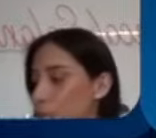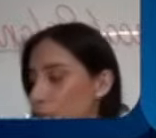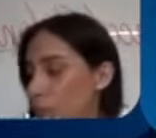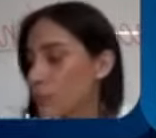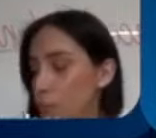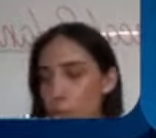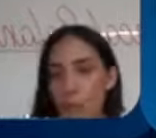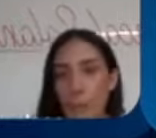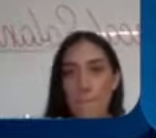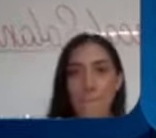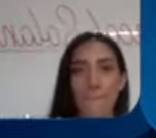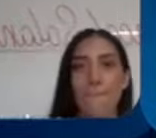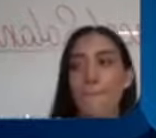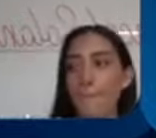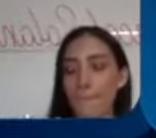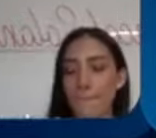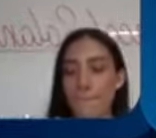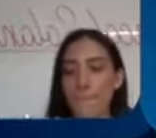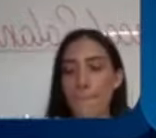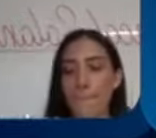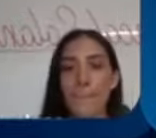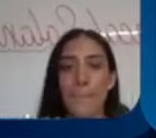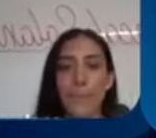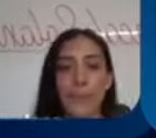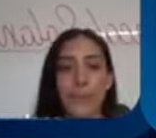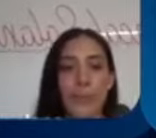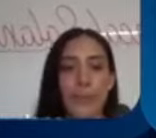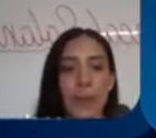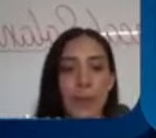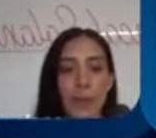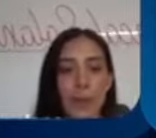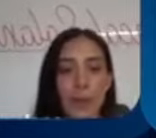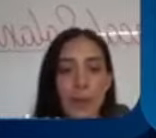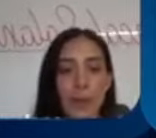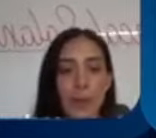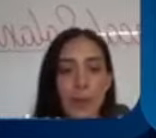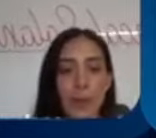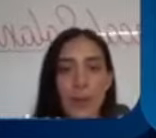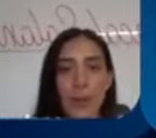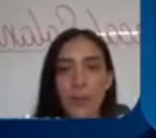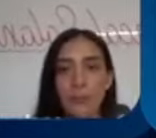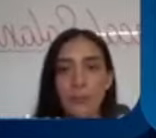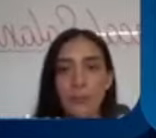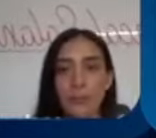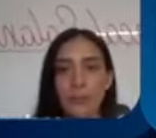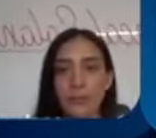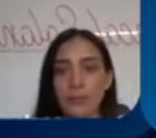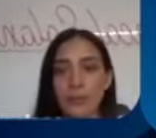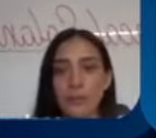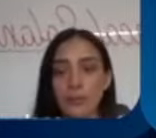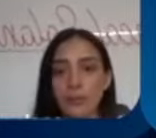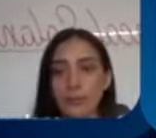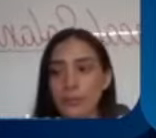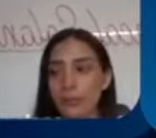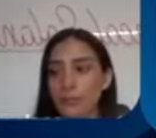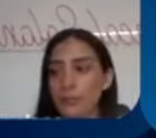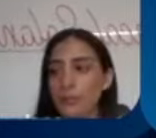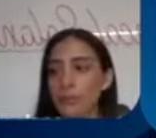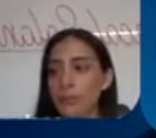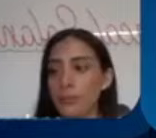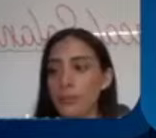Juncal, un honor, por supuesto, y más que tú lo digas. Para la gente, mi nombre es Víctor Rialpando,